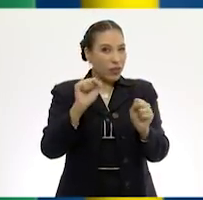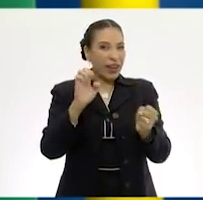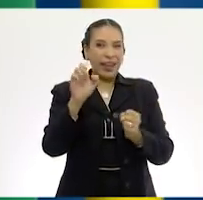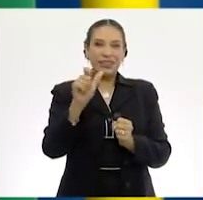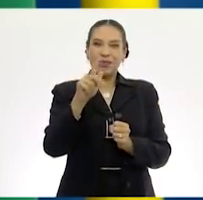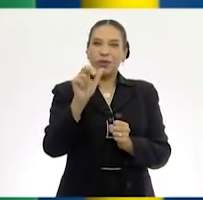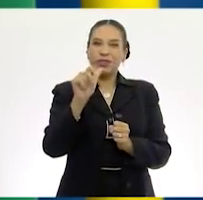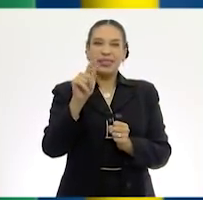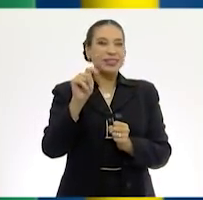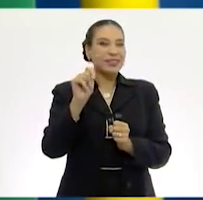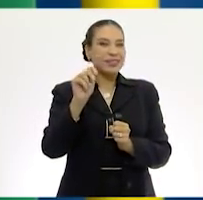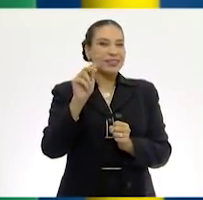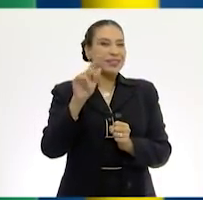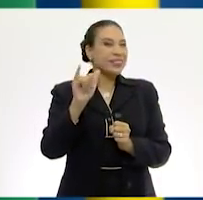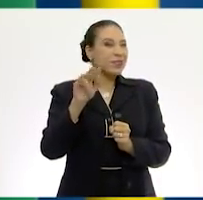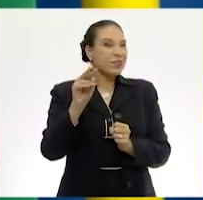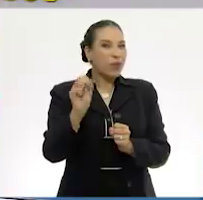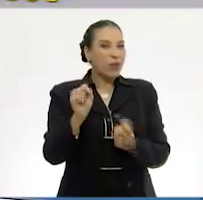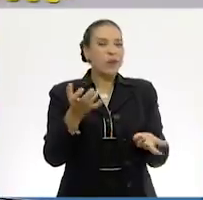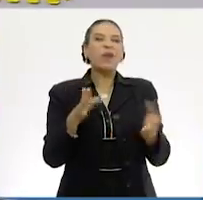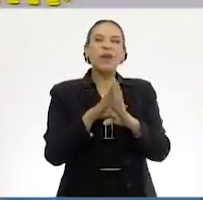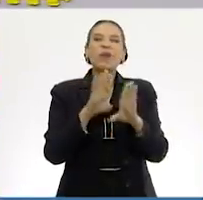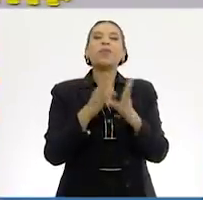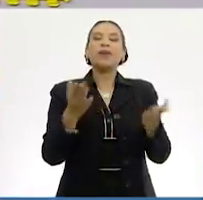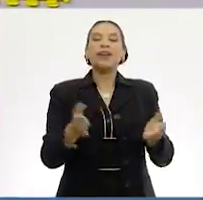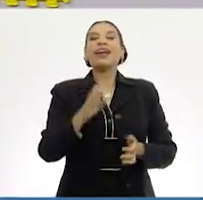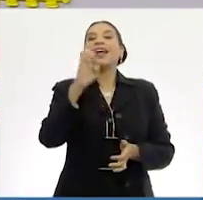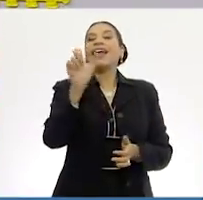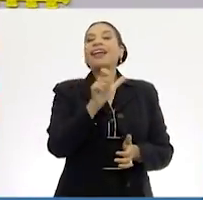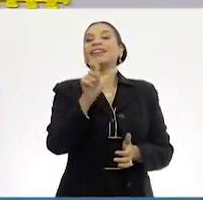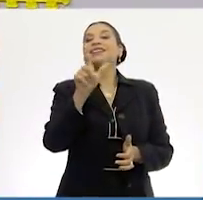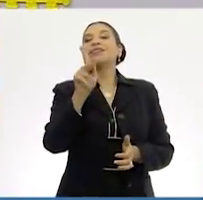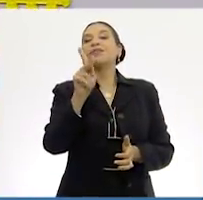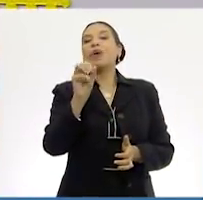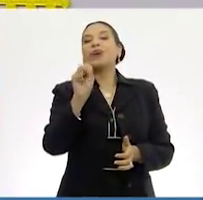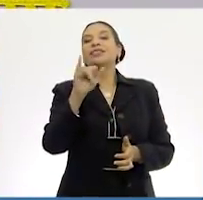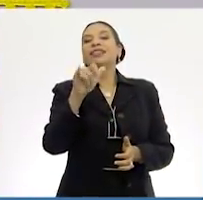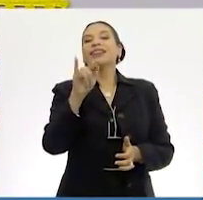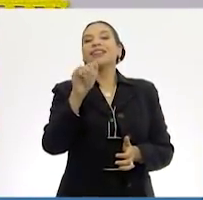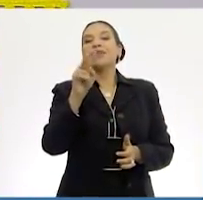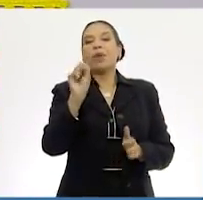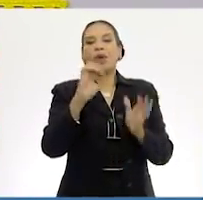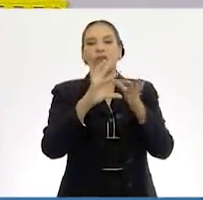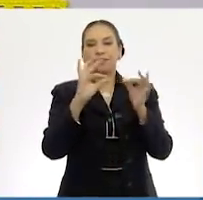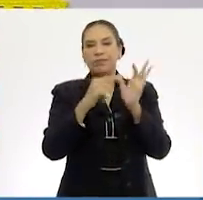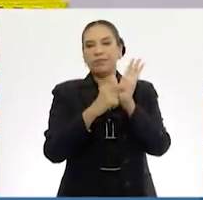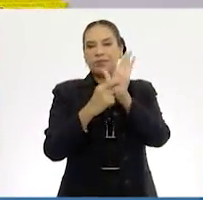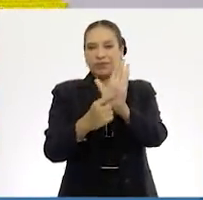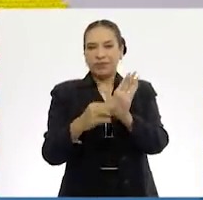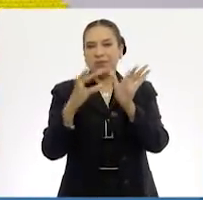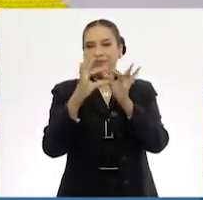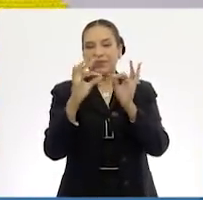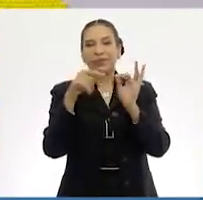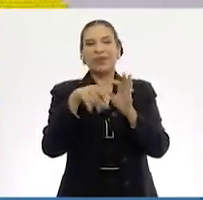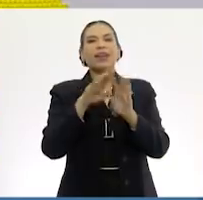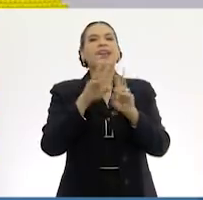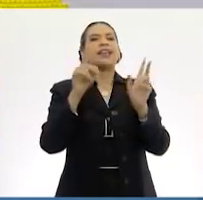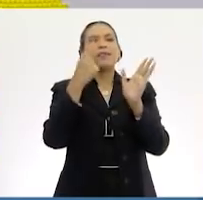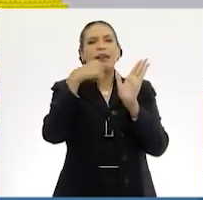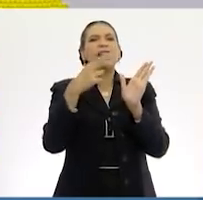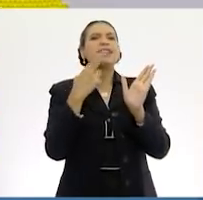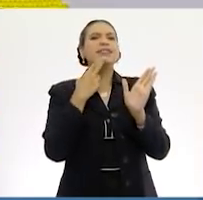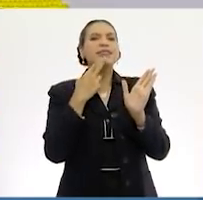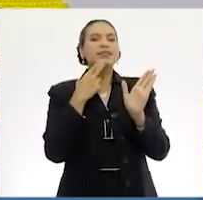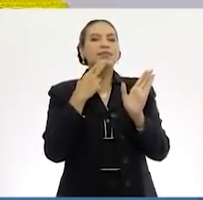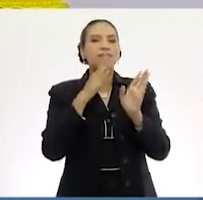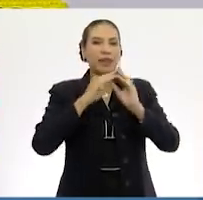exposición? ¿Cómo dijo, profe? Ya viste, ya me lo pegaste, Ton. Expositivos. Recuérdalo, Ale, textos que nos sirven